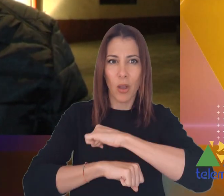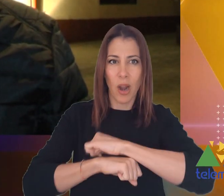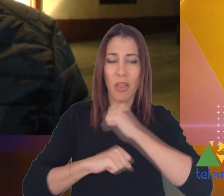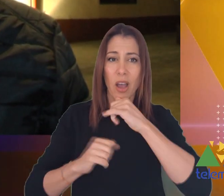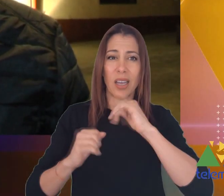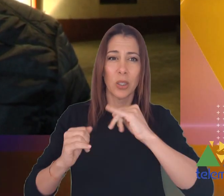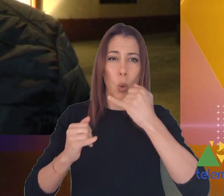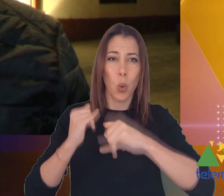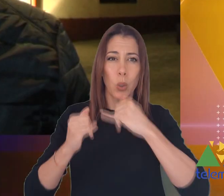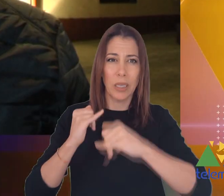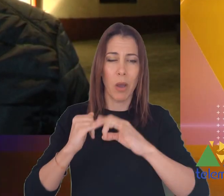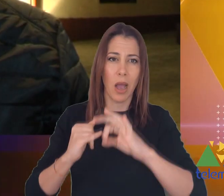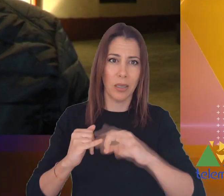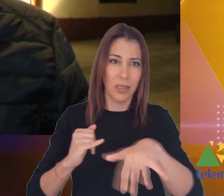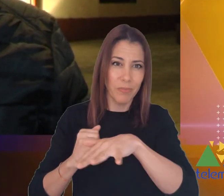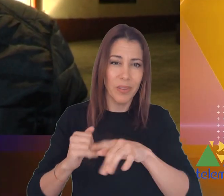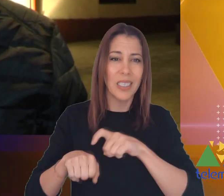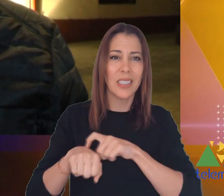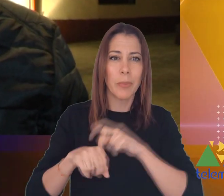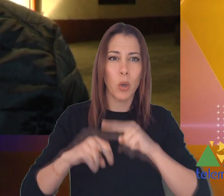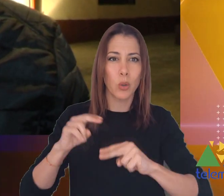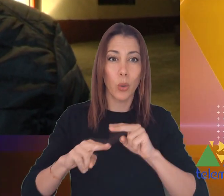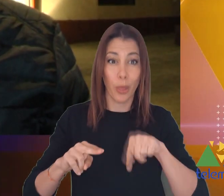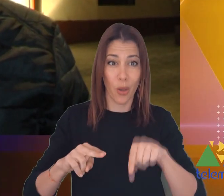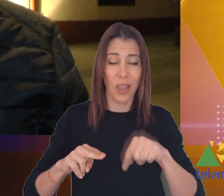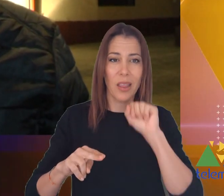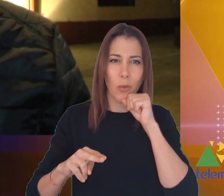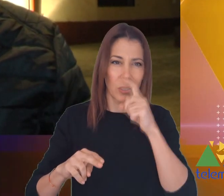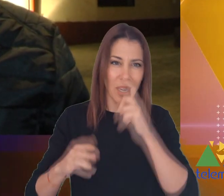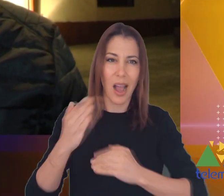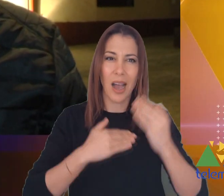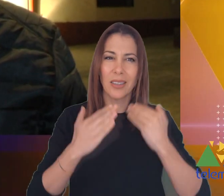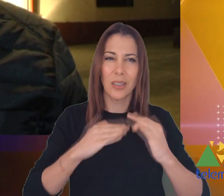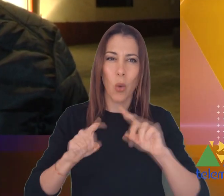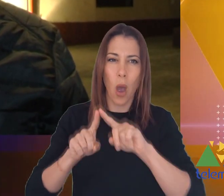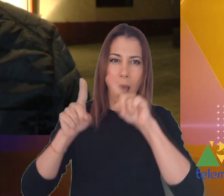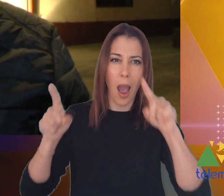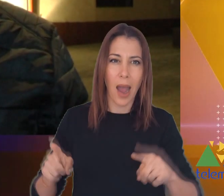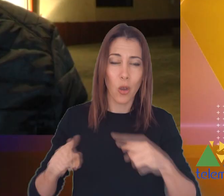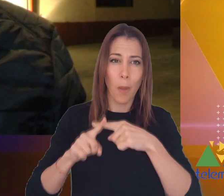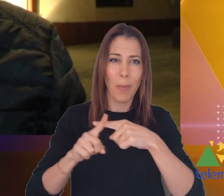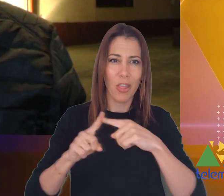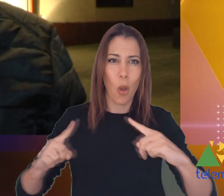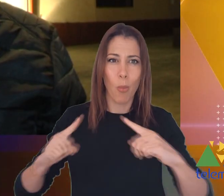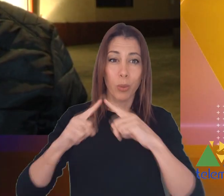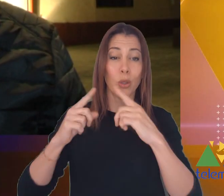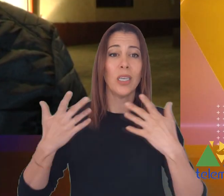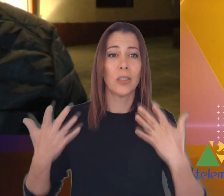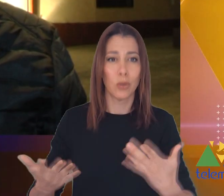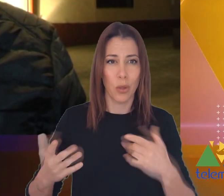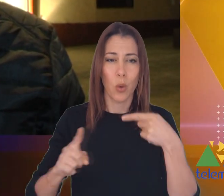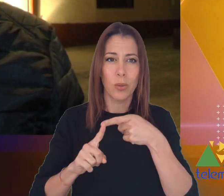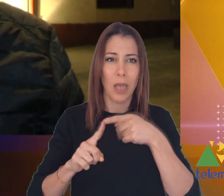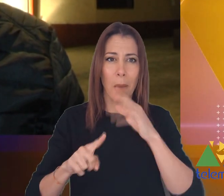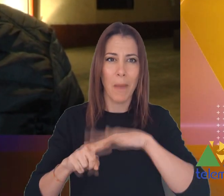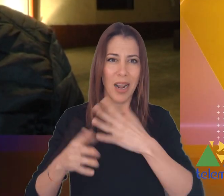planta última donde está el galeón, esa típica construcción motrileña antigua de arcos de medio punto, donde se usaba generalmente